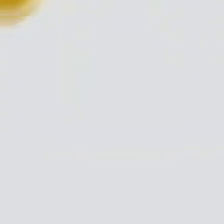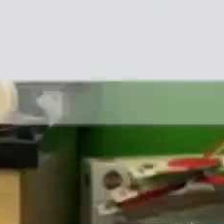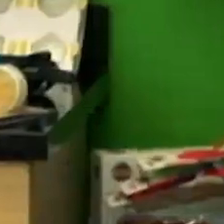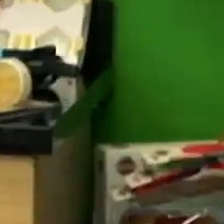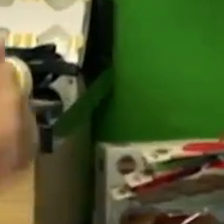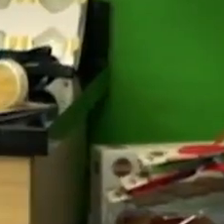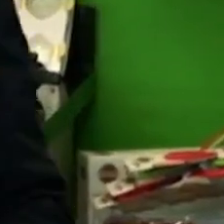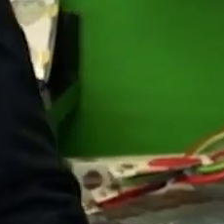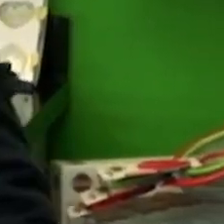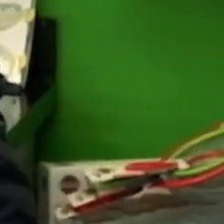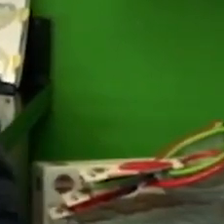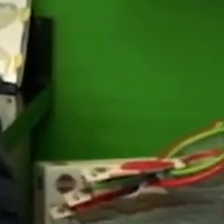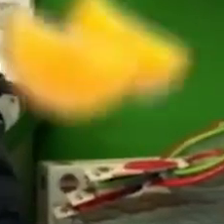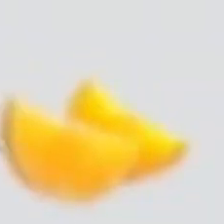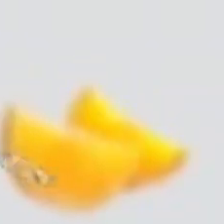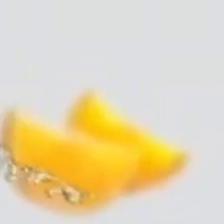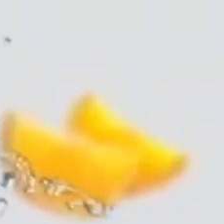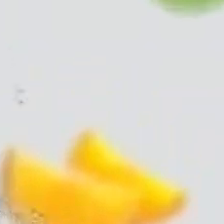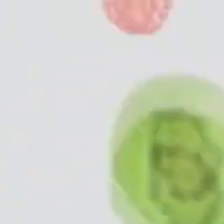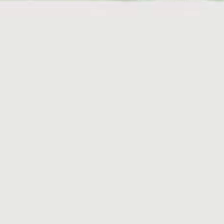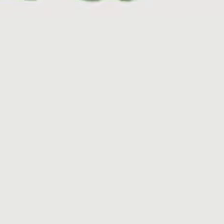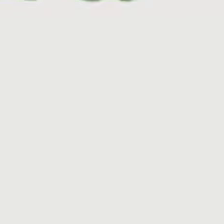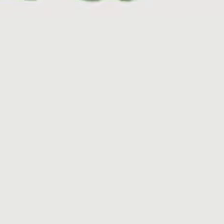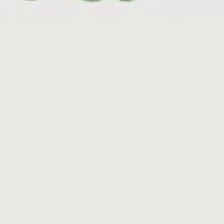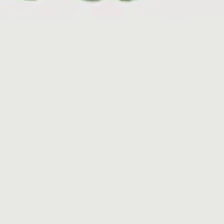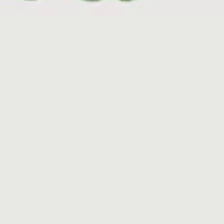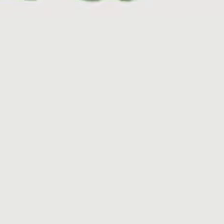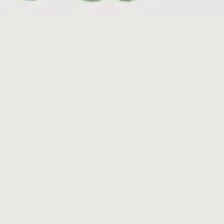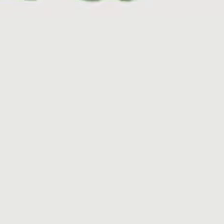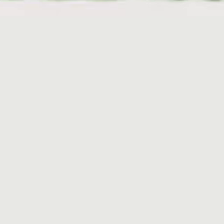Yo estoy feliz como todos los días.